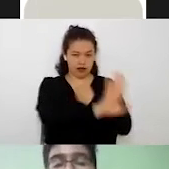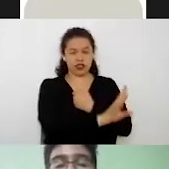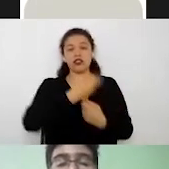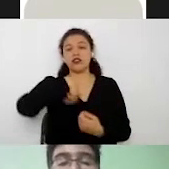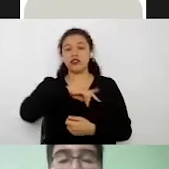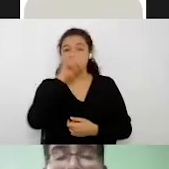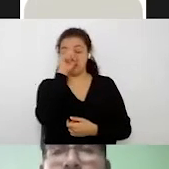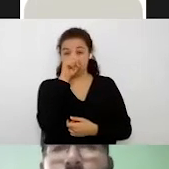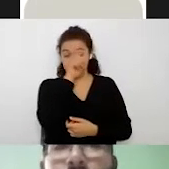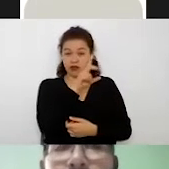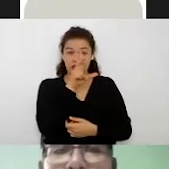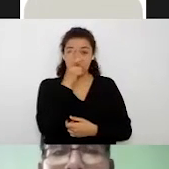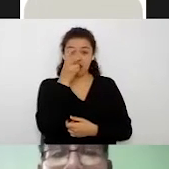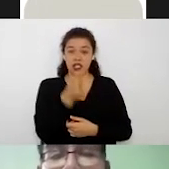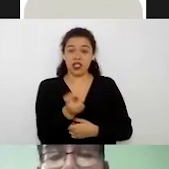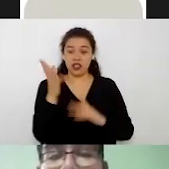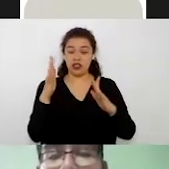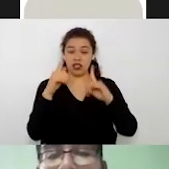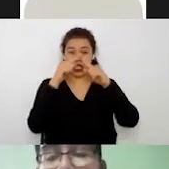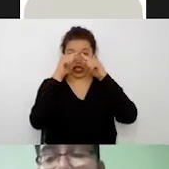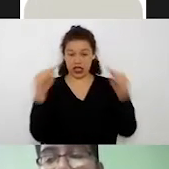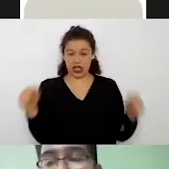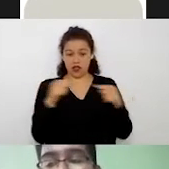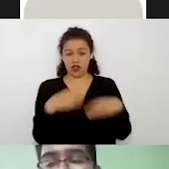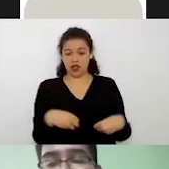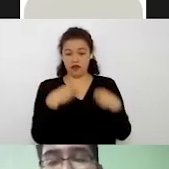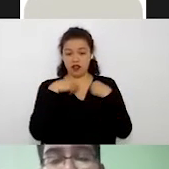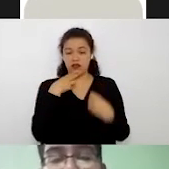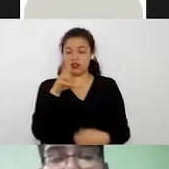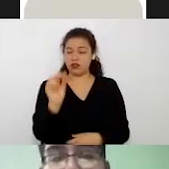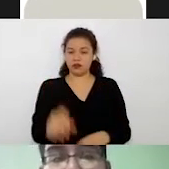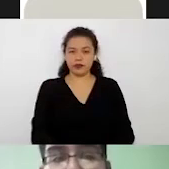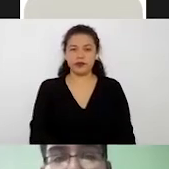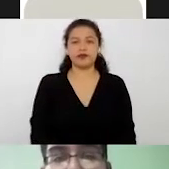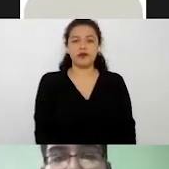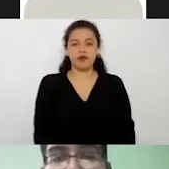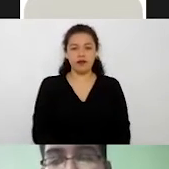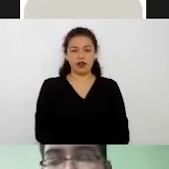recomienda hacer uso del triángulo de la vida, principalmente porque